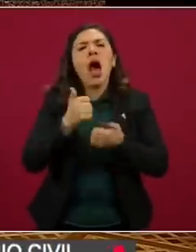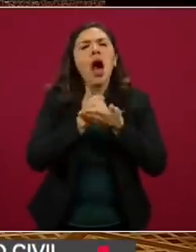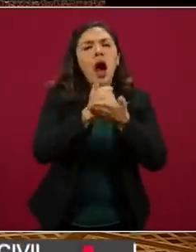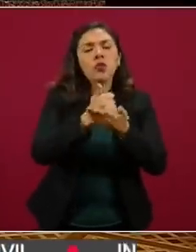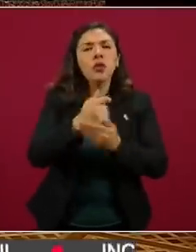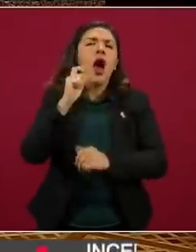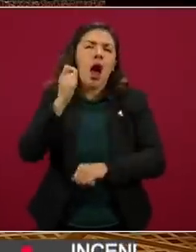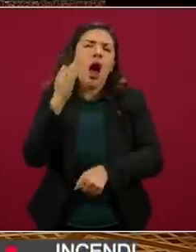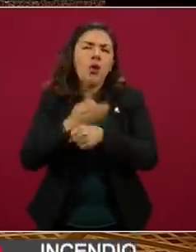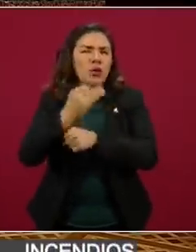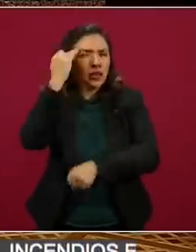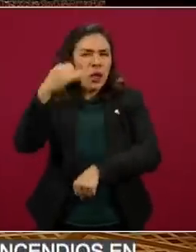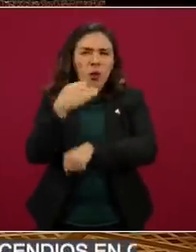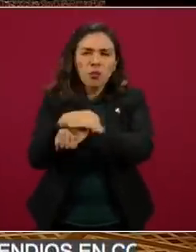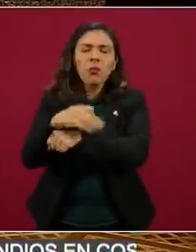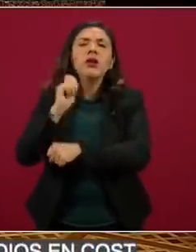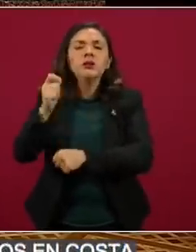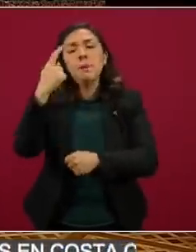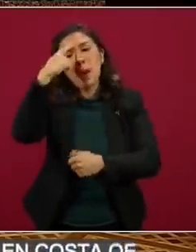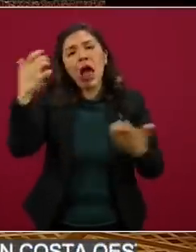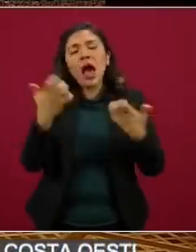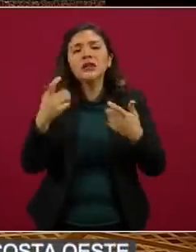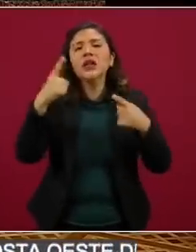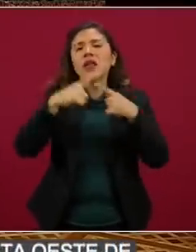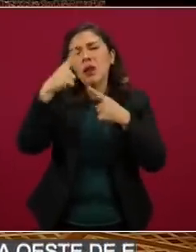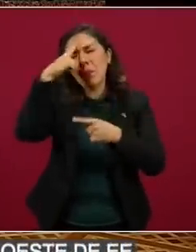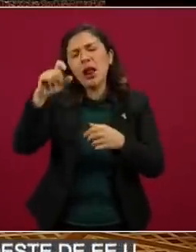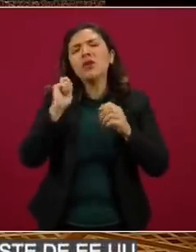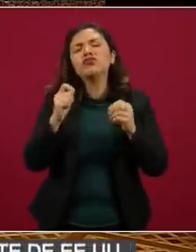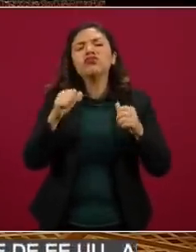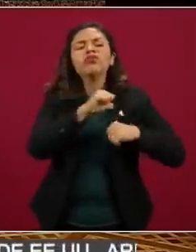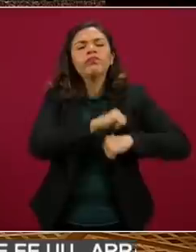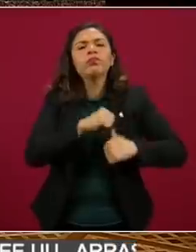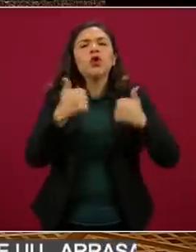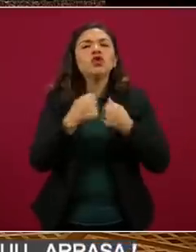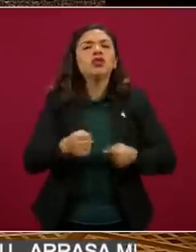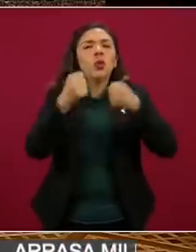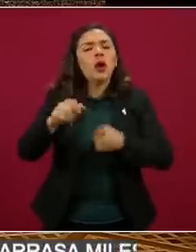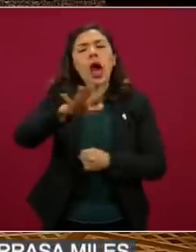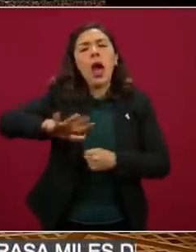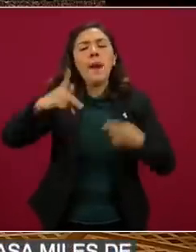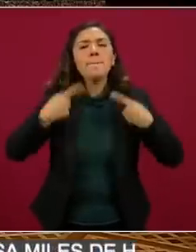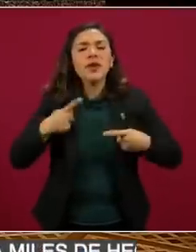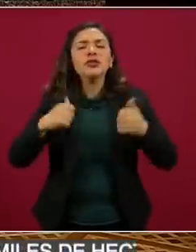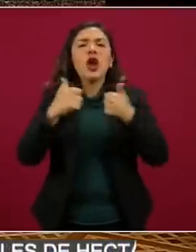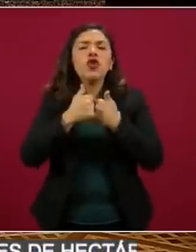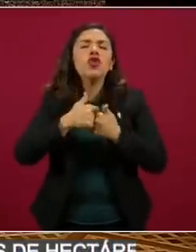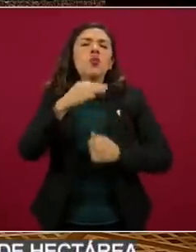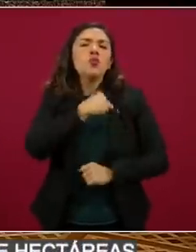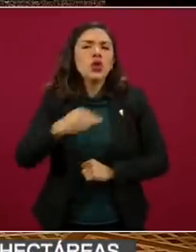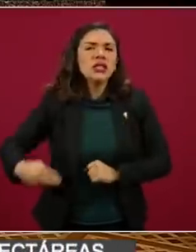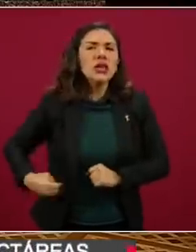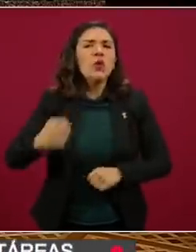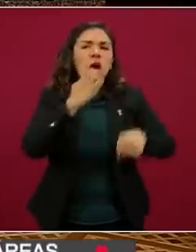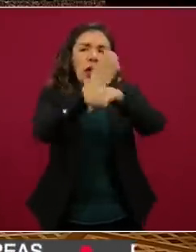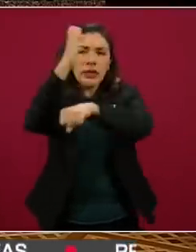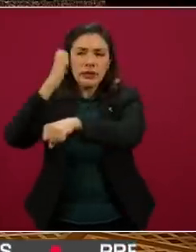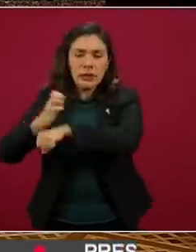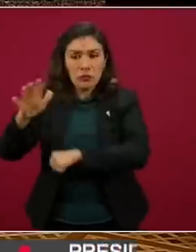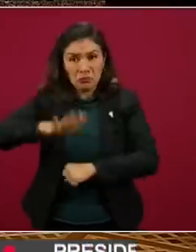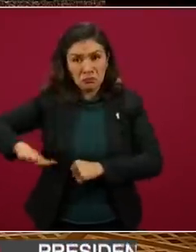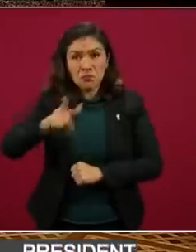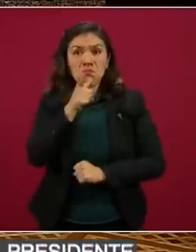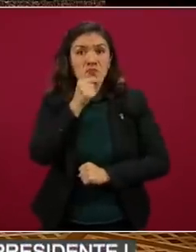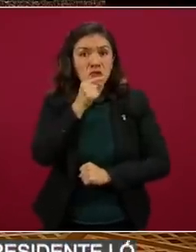temporalmente en tareas de seguridad pública a cargo de las entidades federativas y los municipios somos una